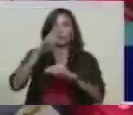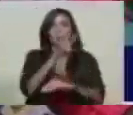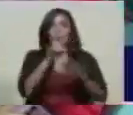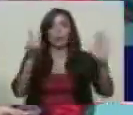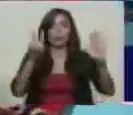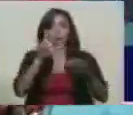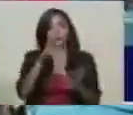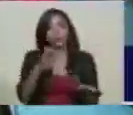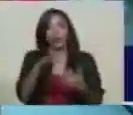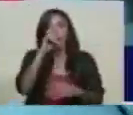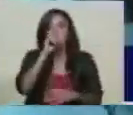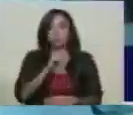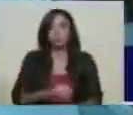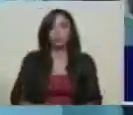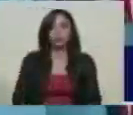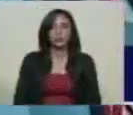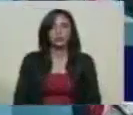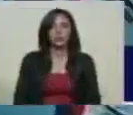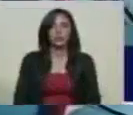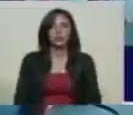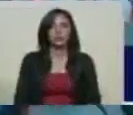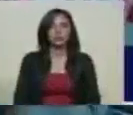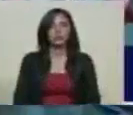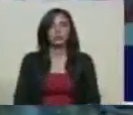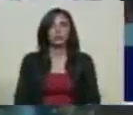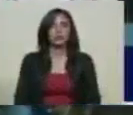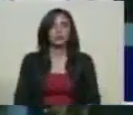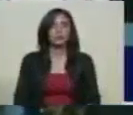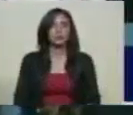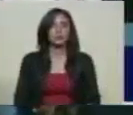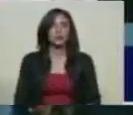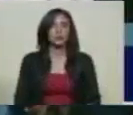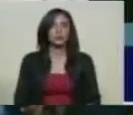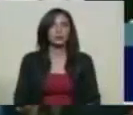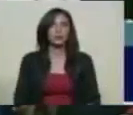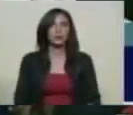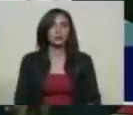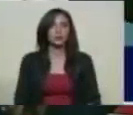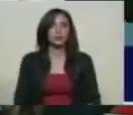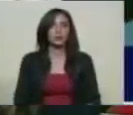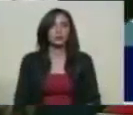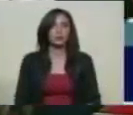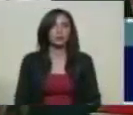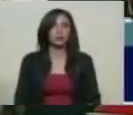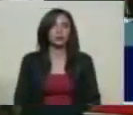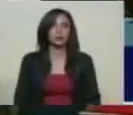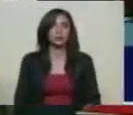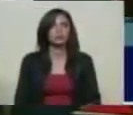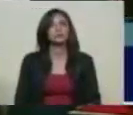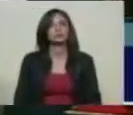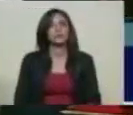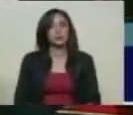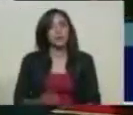Y los menos jóvenes, 28 años. Es una dirección